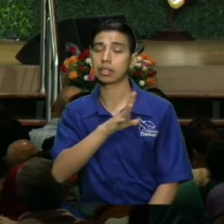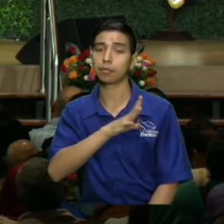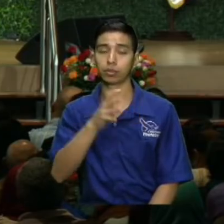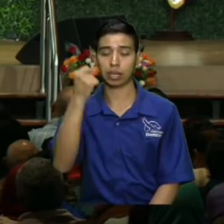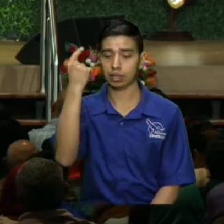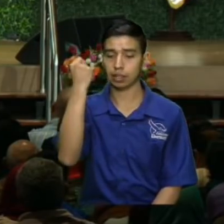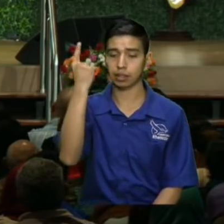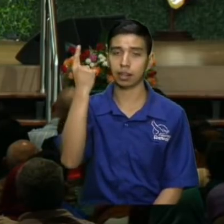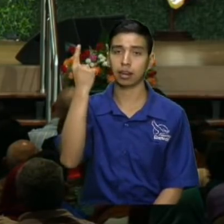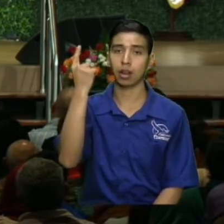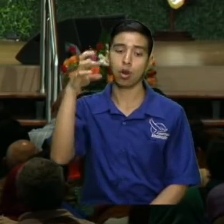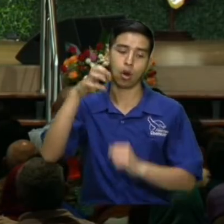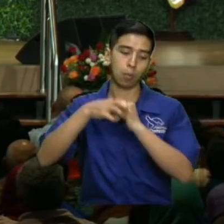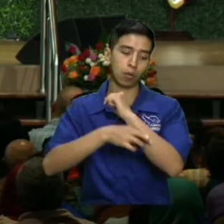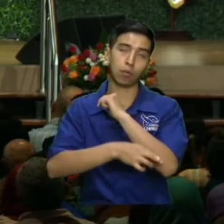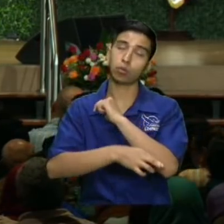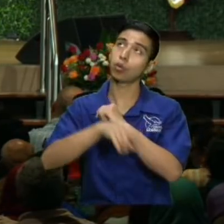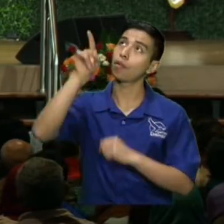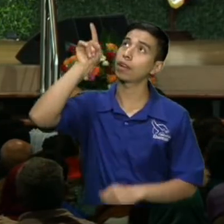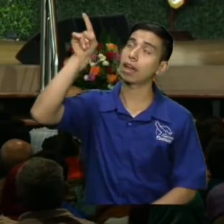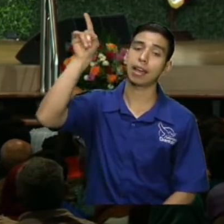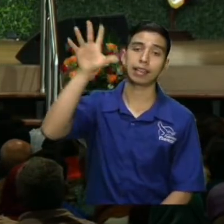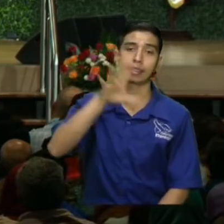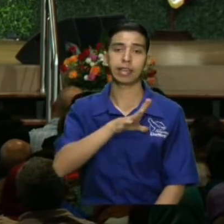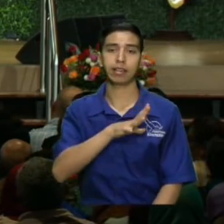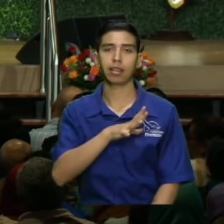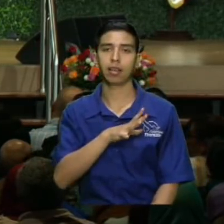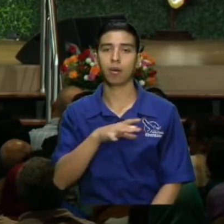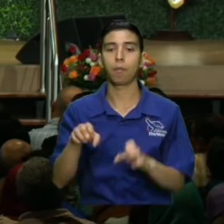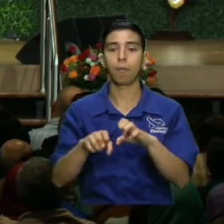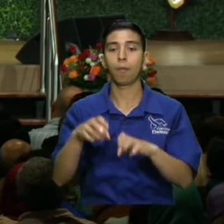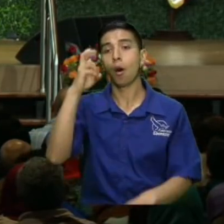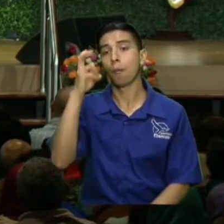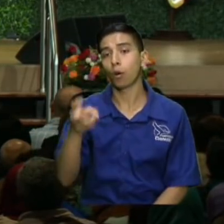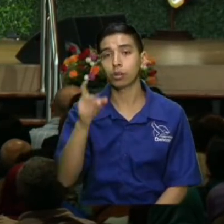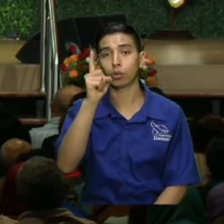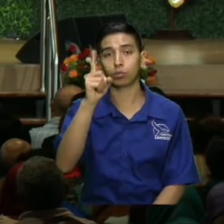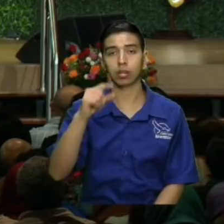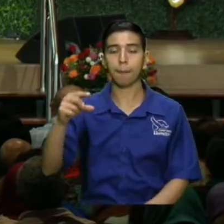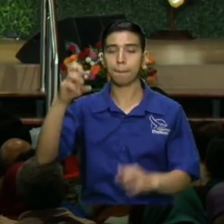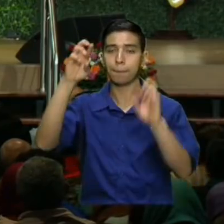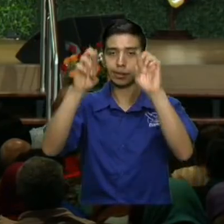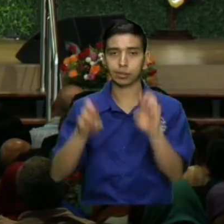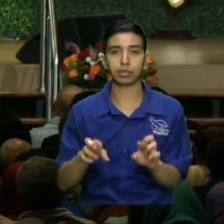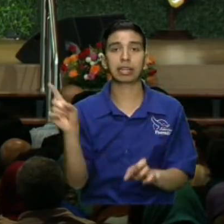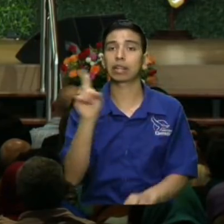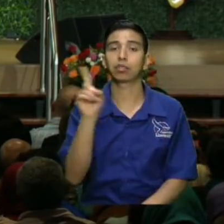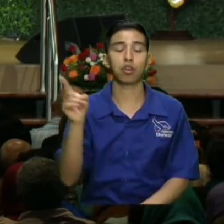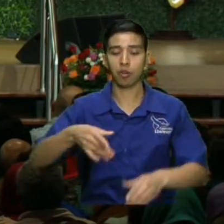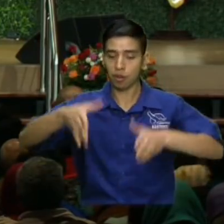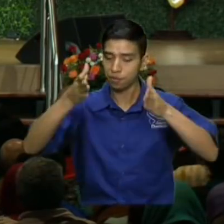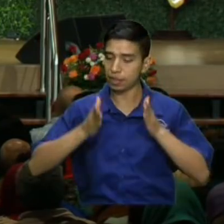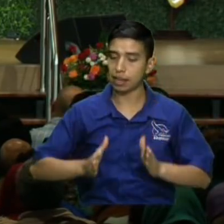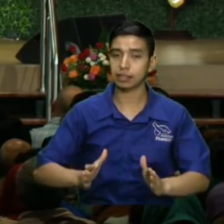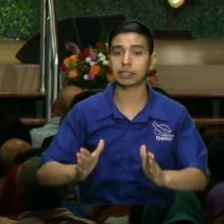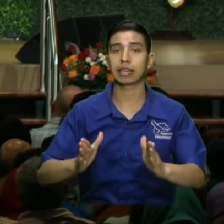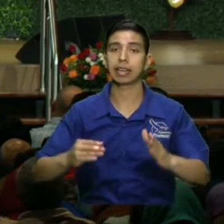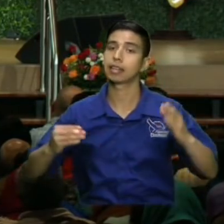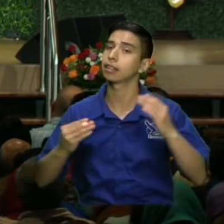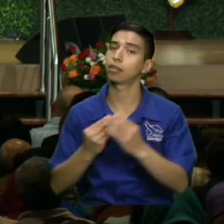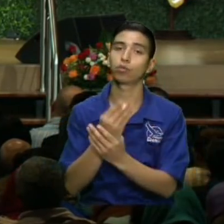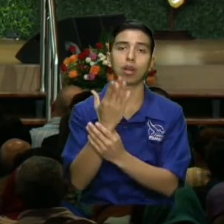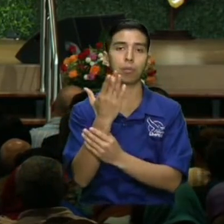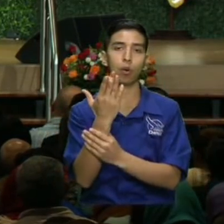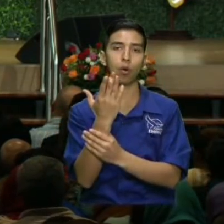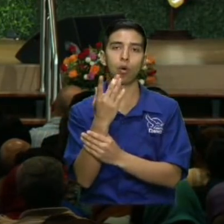nuestro espíritu. Por eso es que una persona no nacida de nuevo no puede entender. Dice